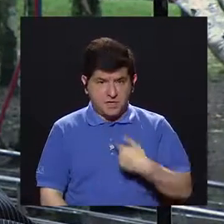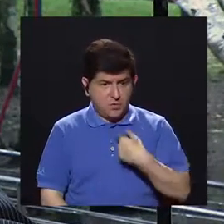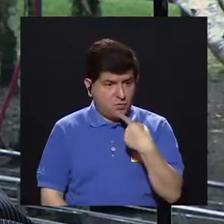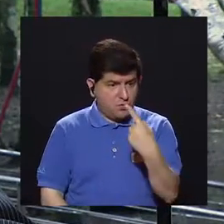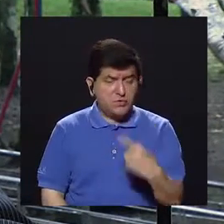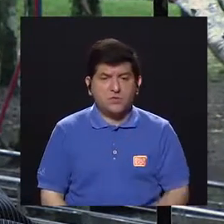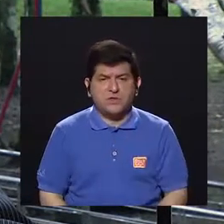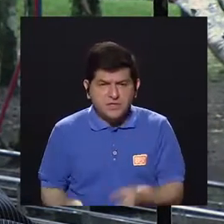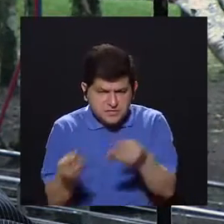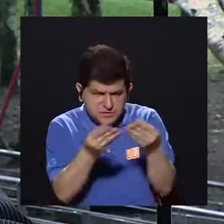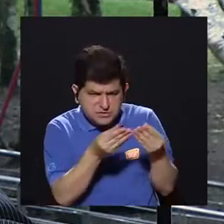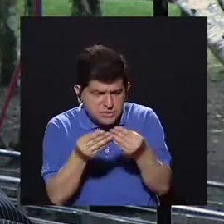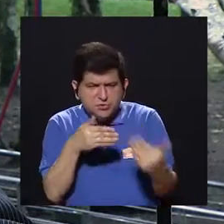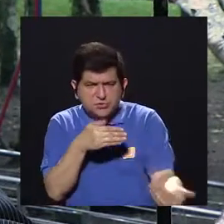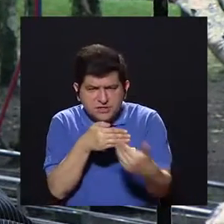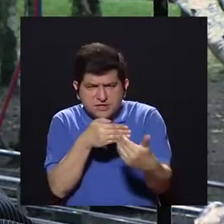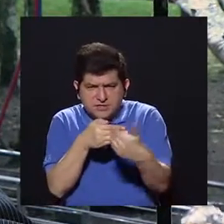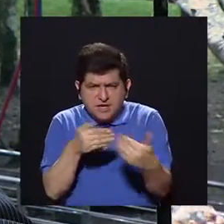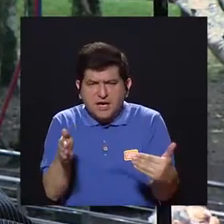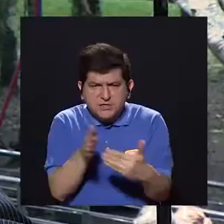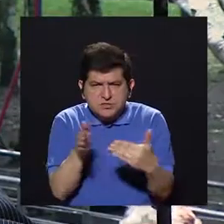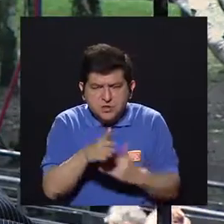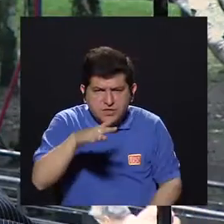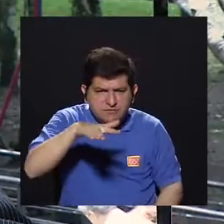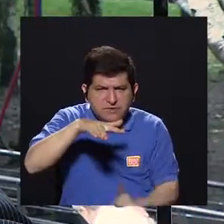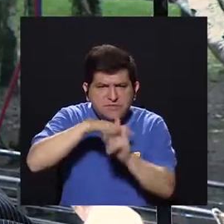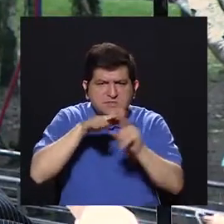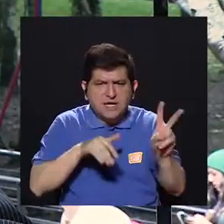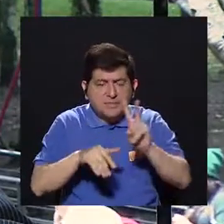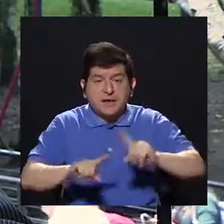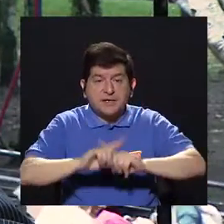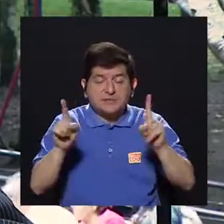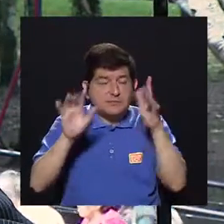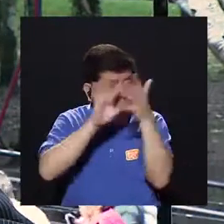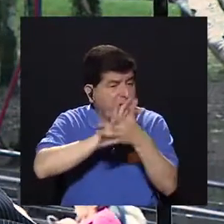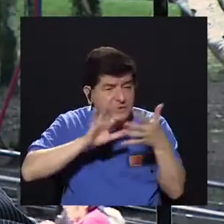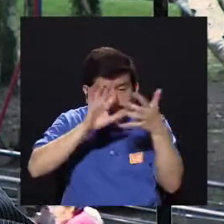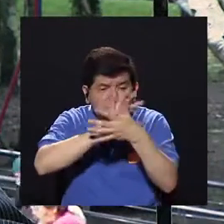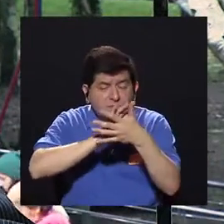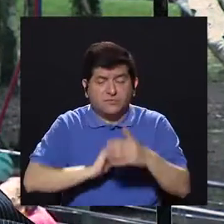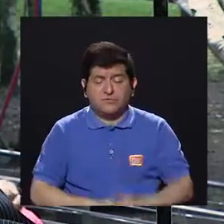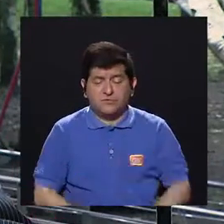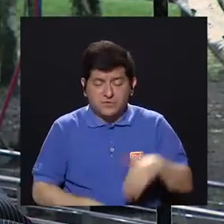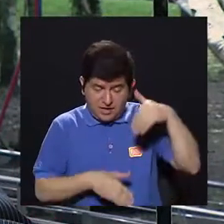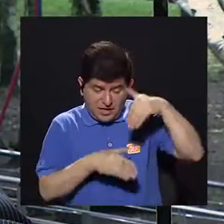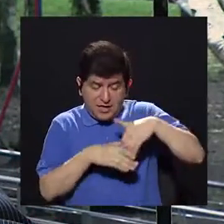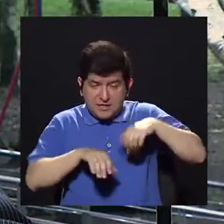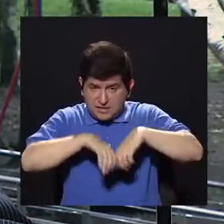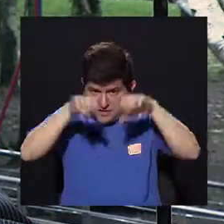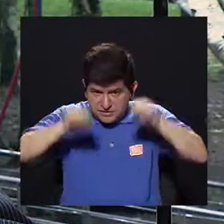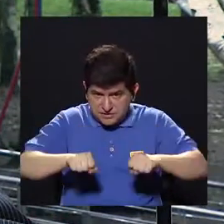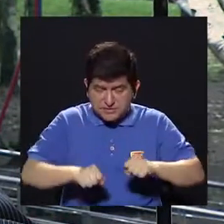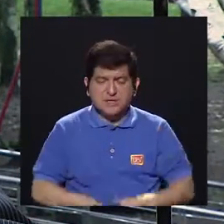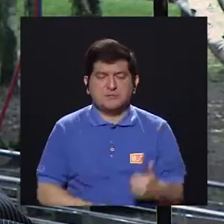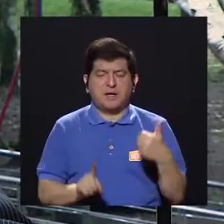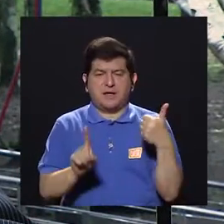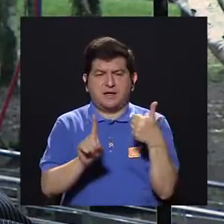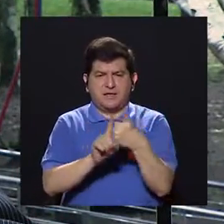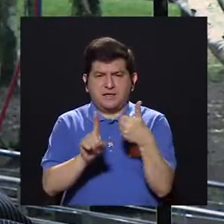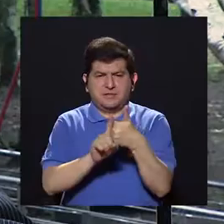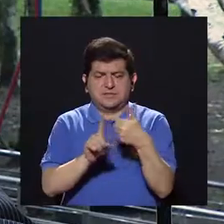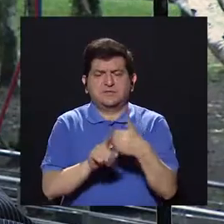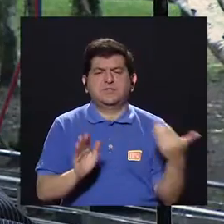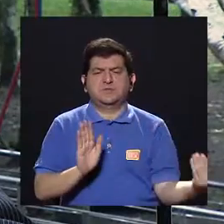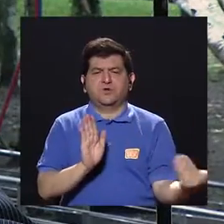lo que uno llama sustancias para atacar, si vuelve a aparecer el virus, pero se confunde la persona internamente y se ataca a sí